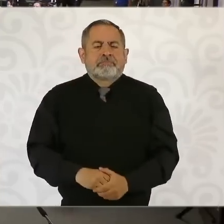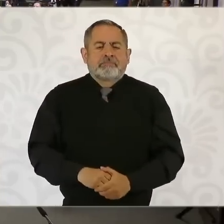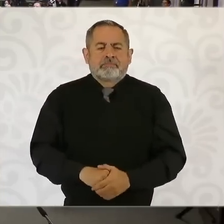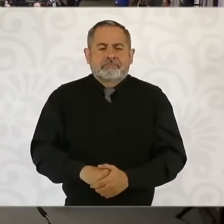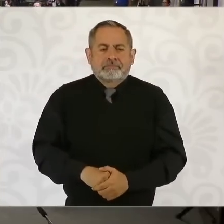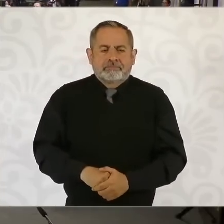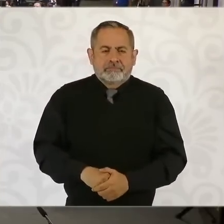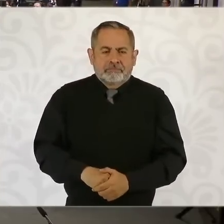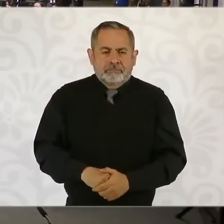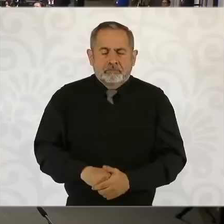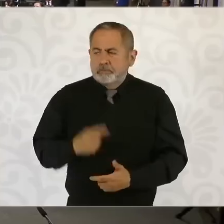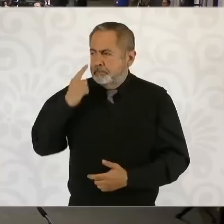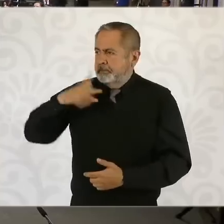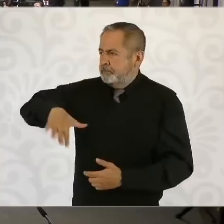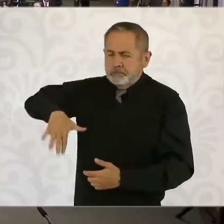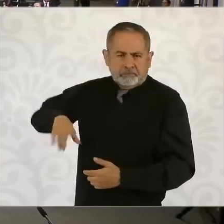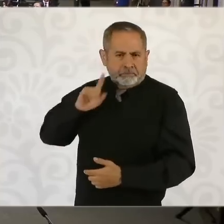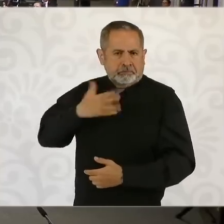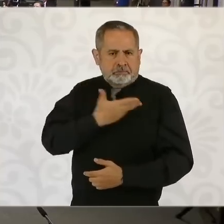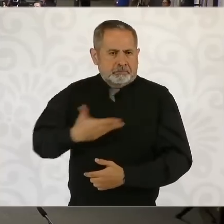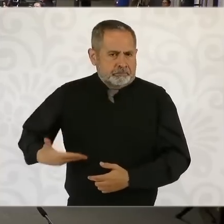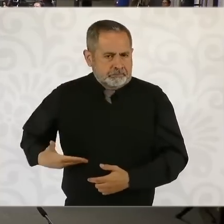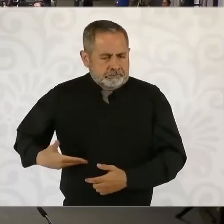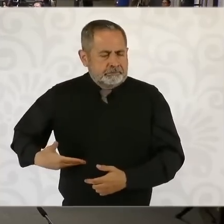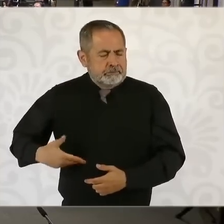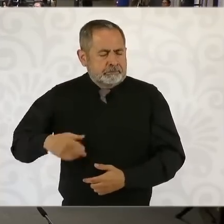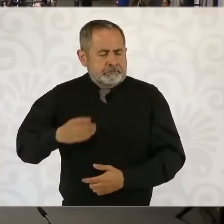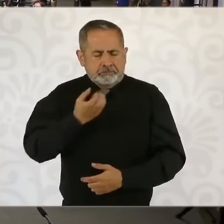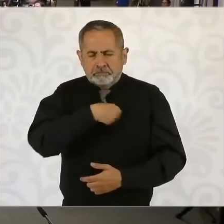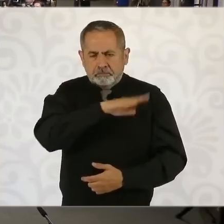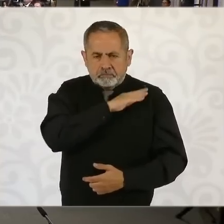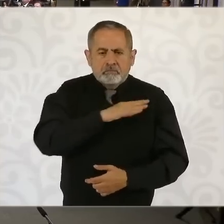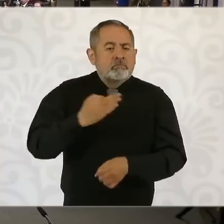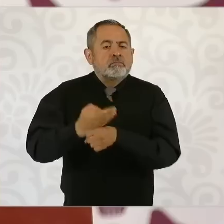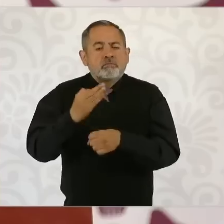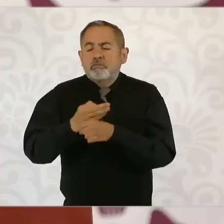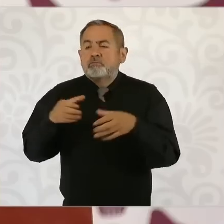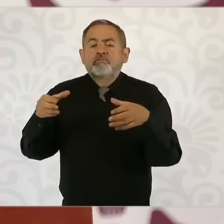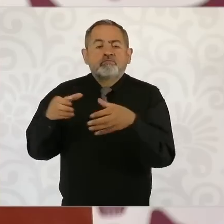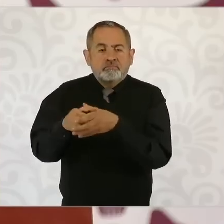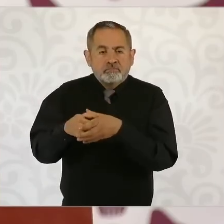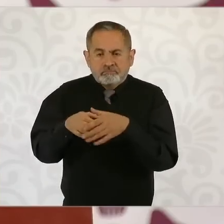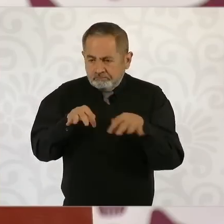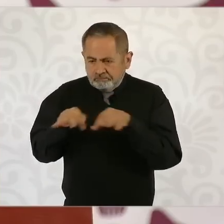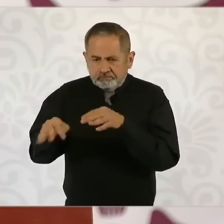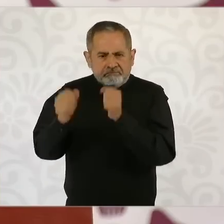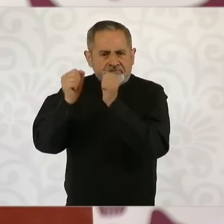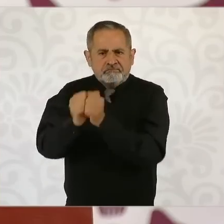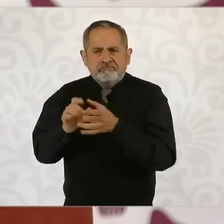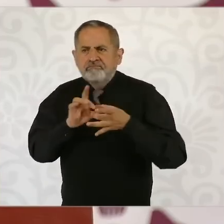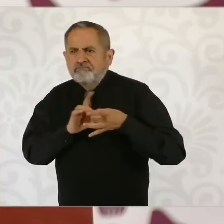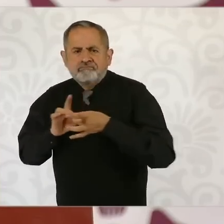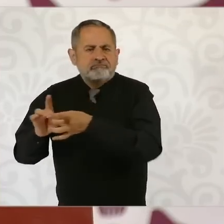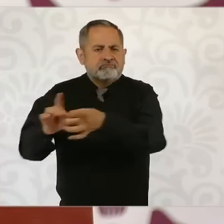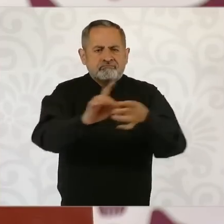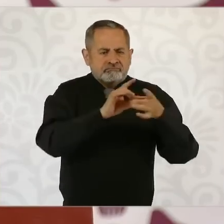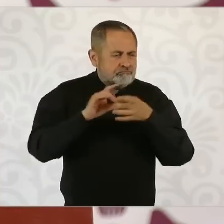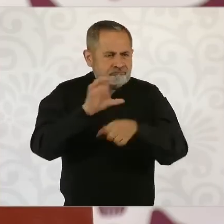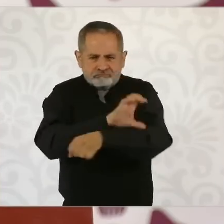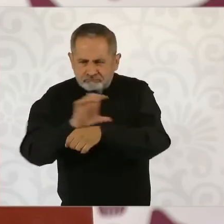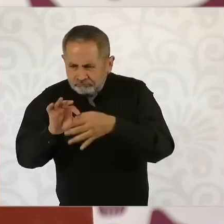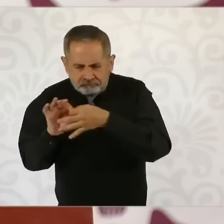Sí, como ya lo dijo la señora presidenta, ahorita el Gabinete de Seguridad trabaja en una absoluta coordinación. En algún